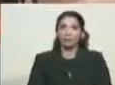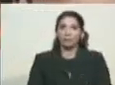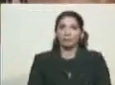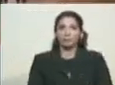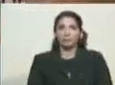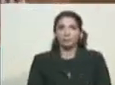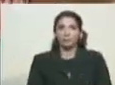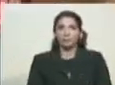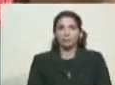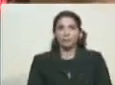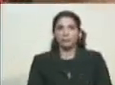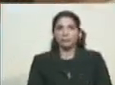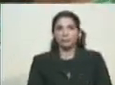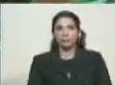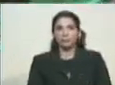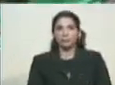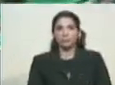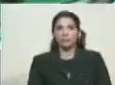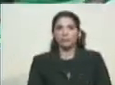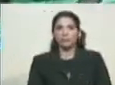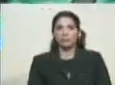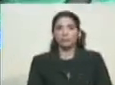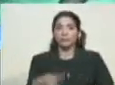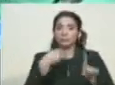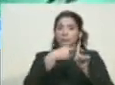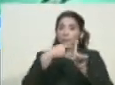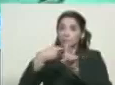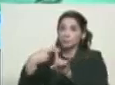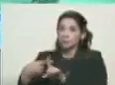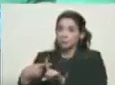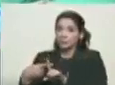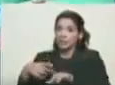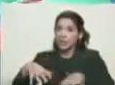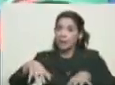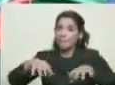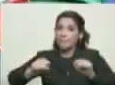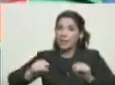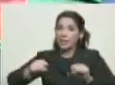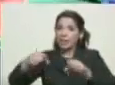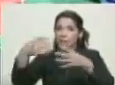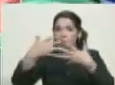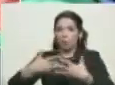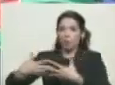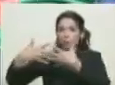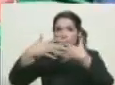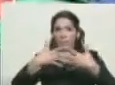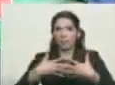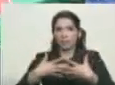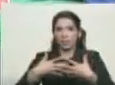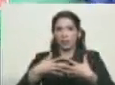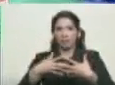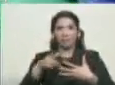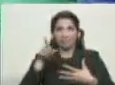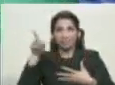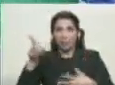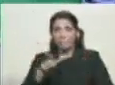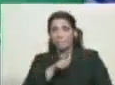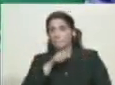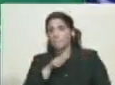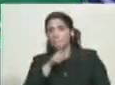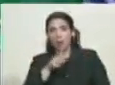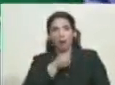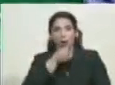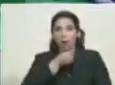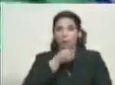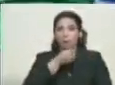Jorge Arriaza. Sumados a eso, el imperialismo norteamericano, con su opinión. No asumen